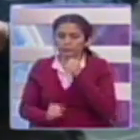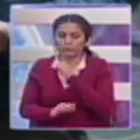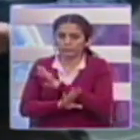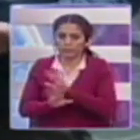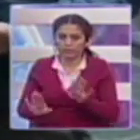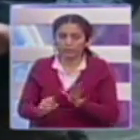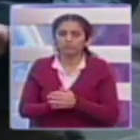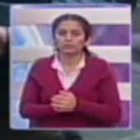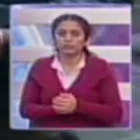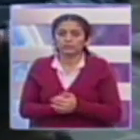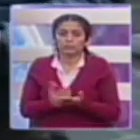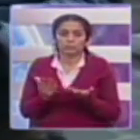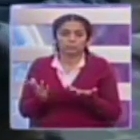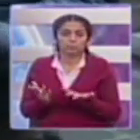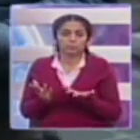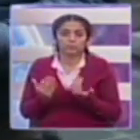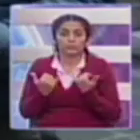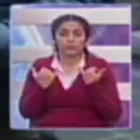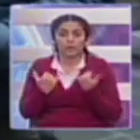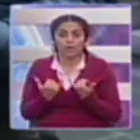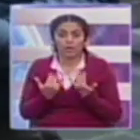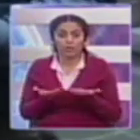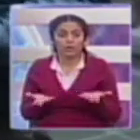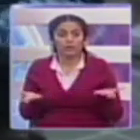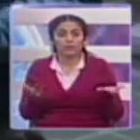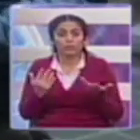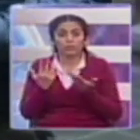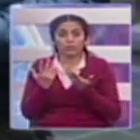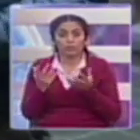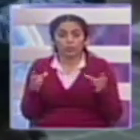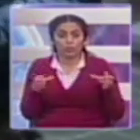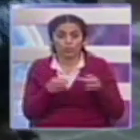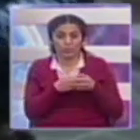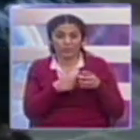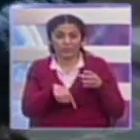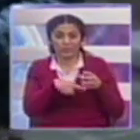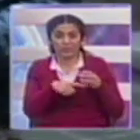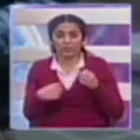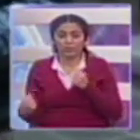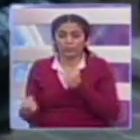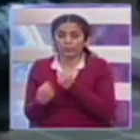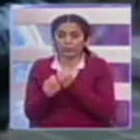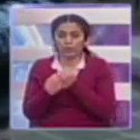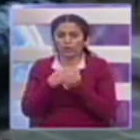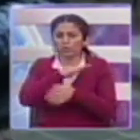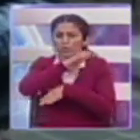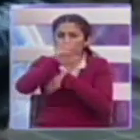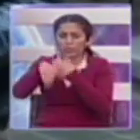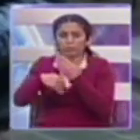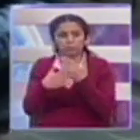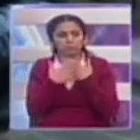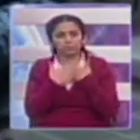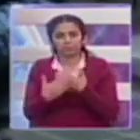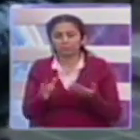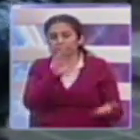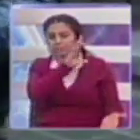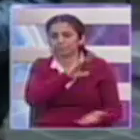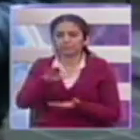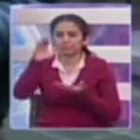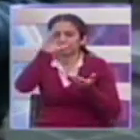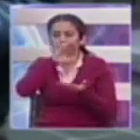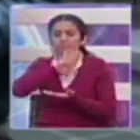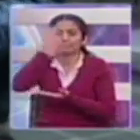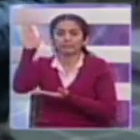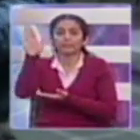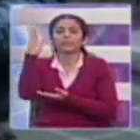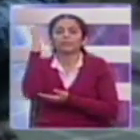Quito, y con Fundación CARE de Carla Morales nosotros vamos a enviar esto a Esmeraldas. Ellos son los que van a estar